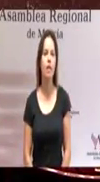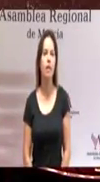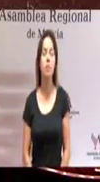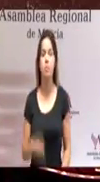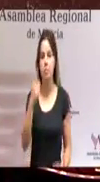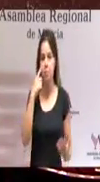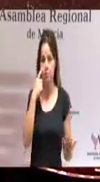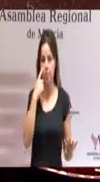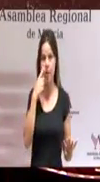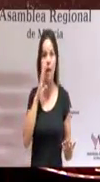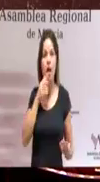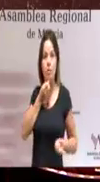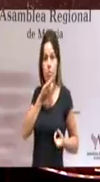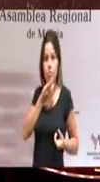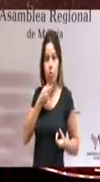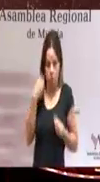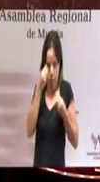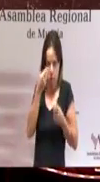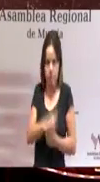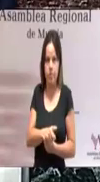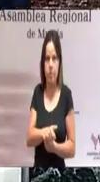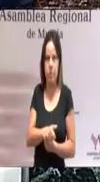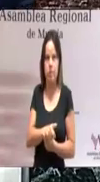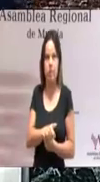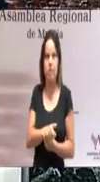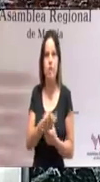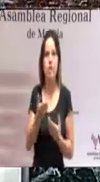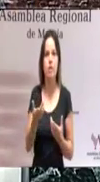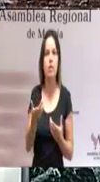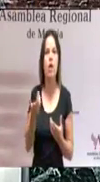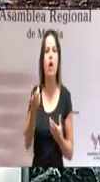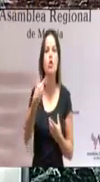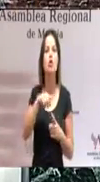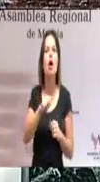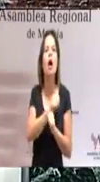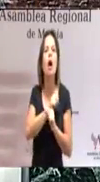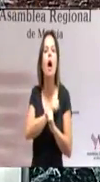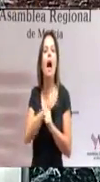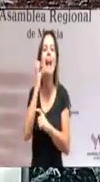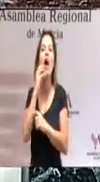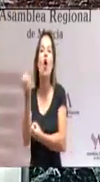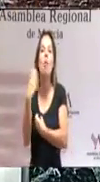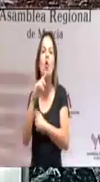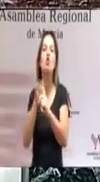Mire, he dicho, y lo pienso, que no debemos esperar la solución de Rajoy